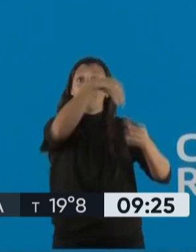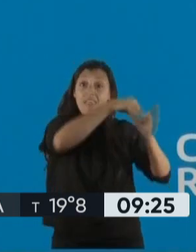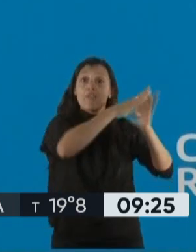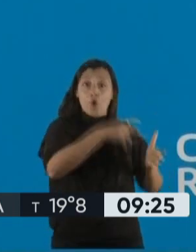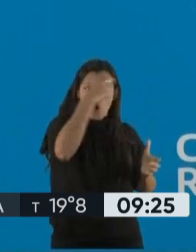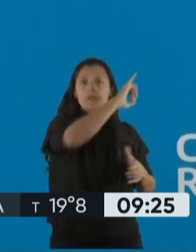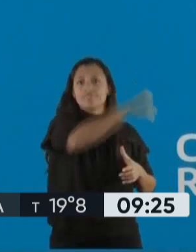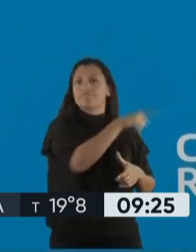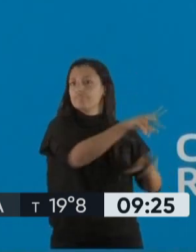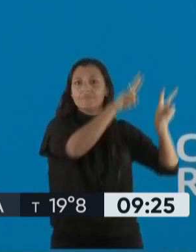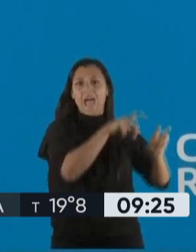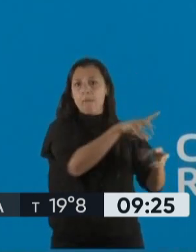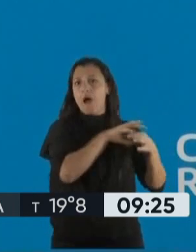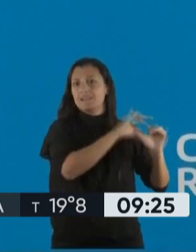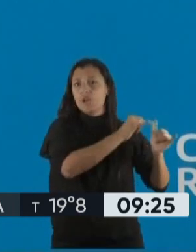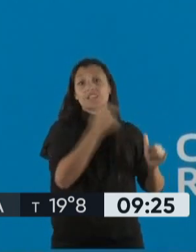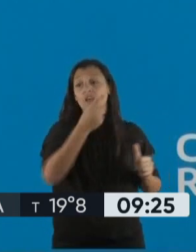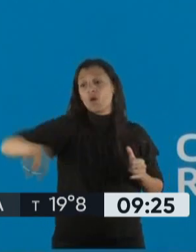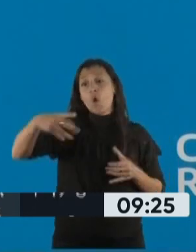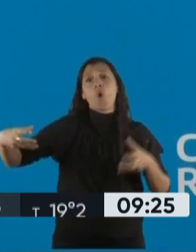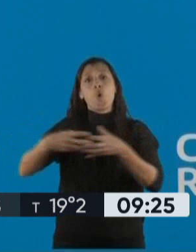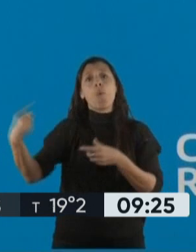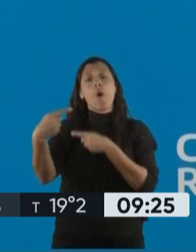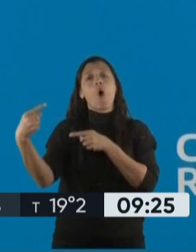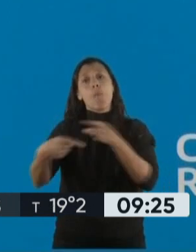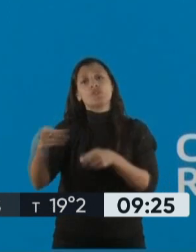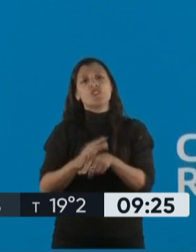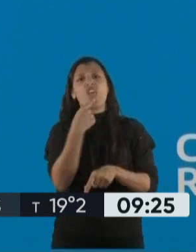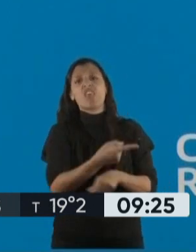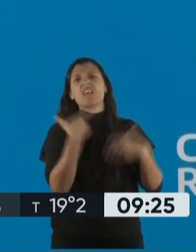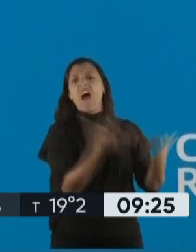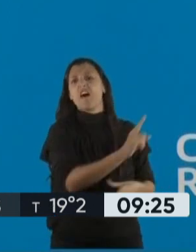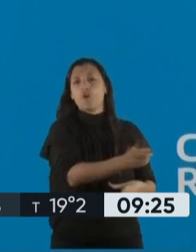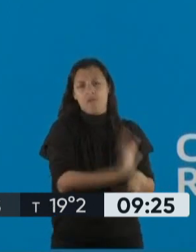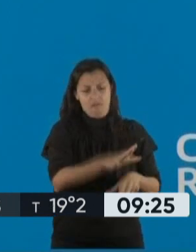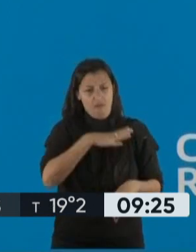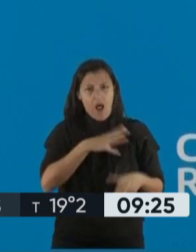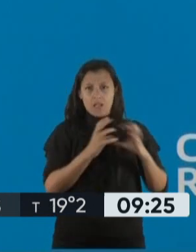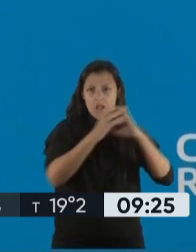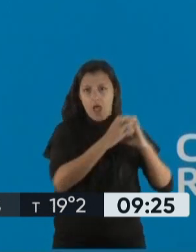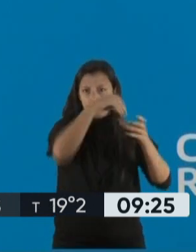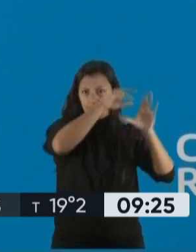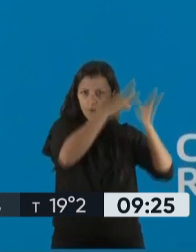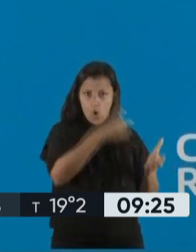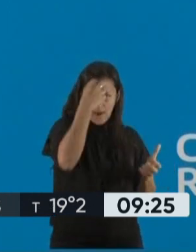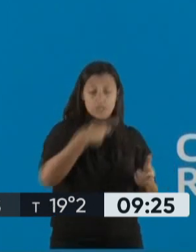discusión si ya la oposición está diciendo que de ninguna manera la votaría y por lo tanto no tendríamos los votos para que salga. El gobierno cree que las retenciones